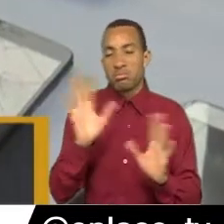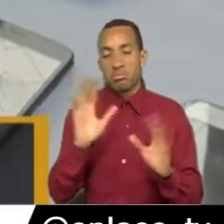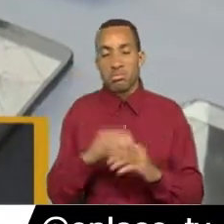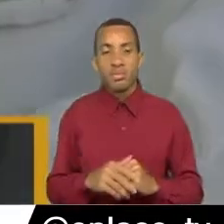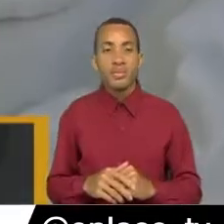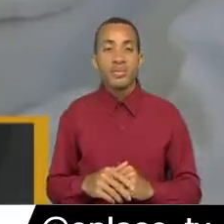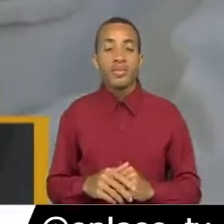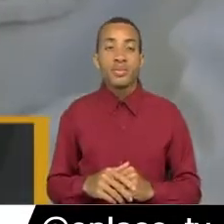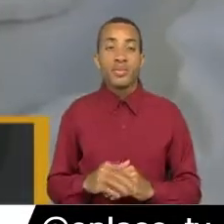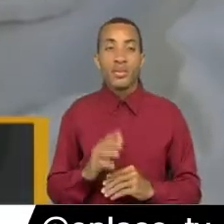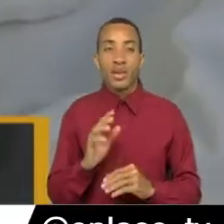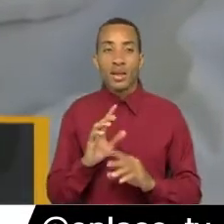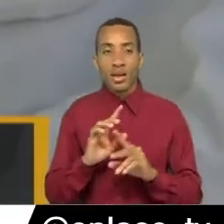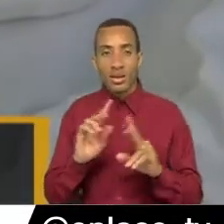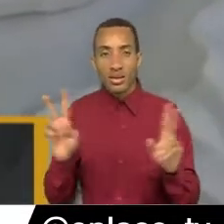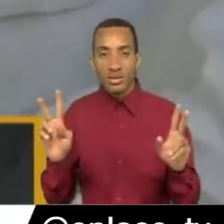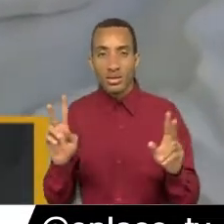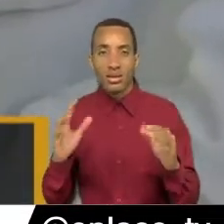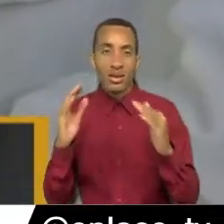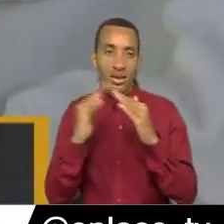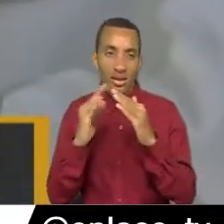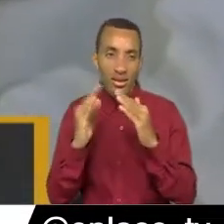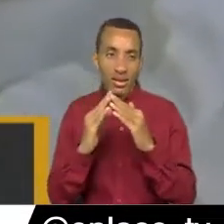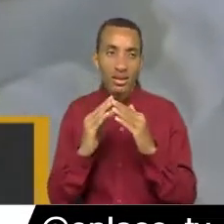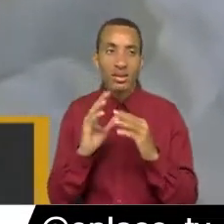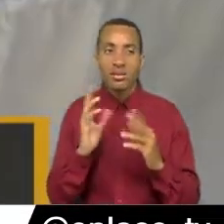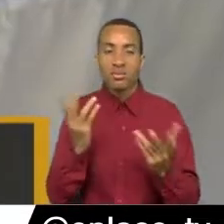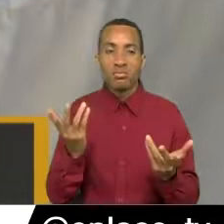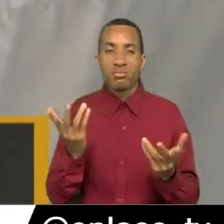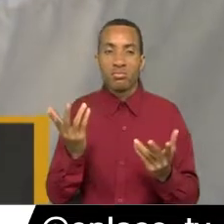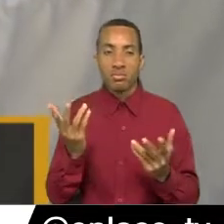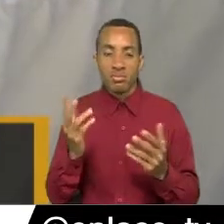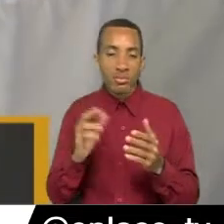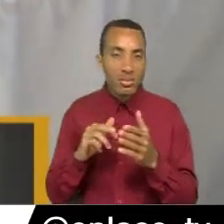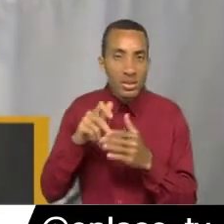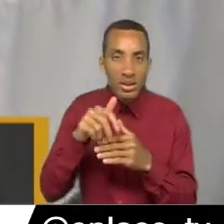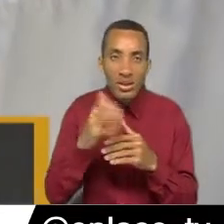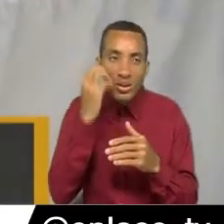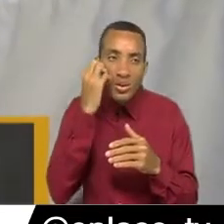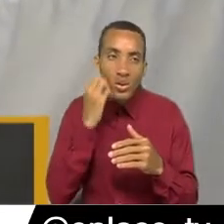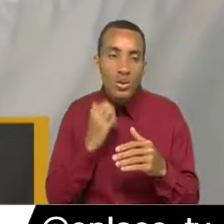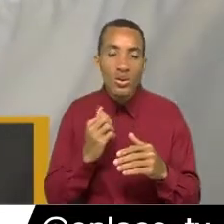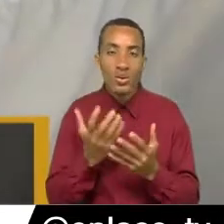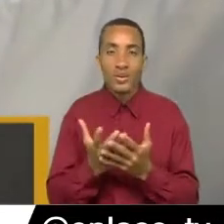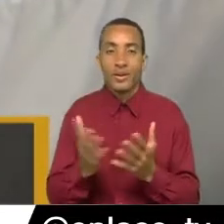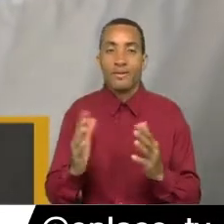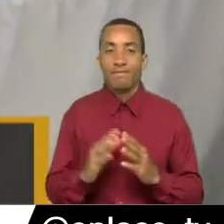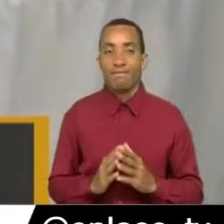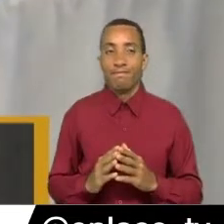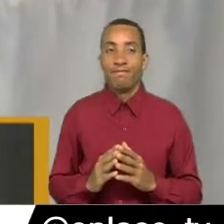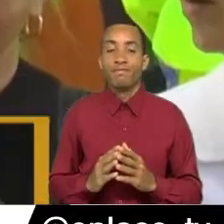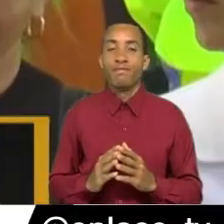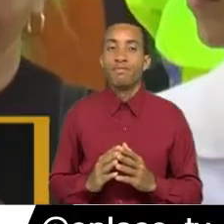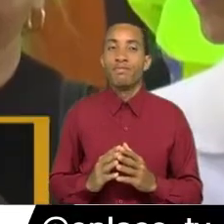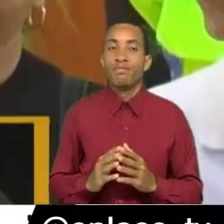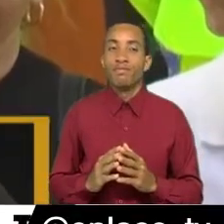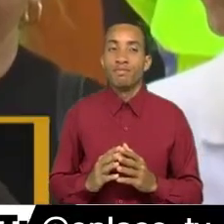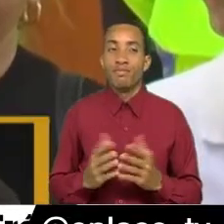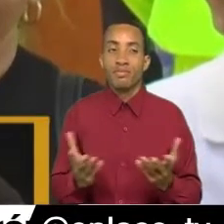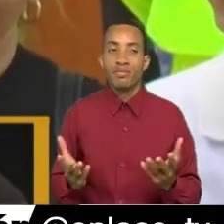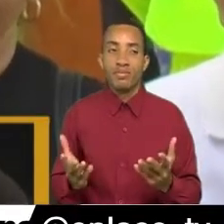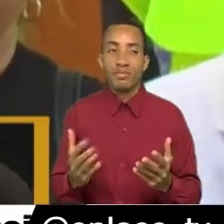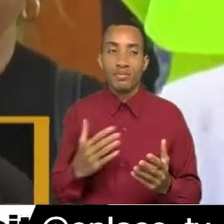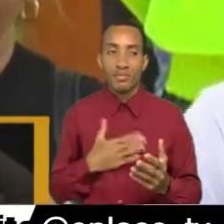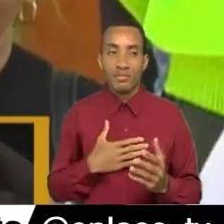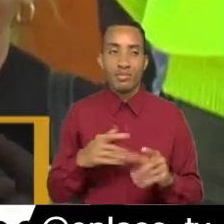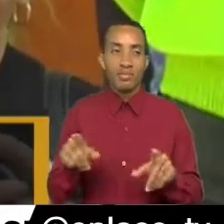No, allá estaban unas peladas en la casa, que son conocidas. Entonces, fue a parar por allá a otro lado. Mi hermana estaba